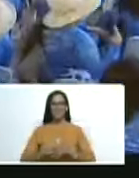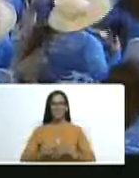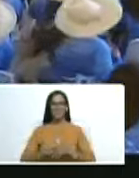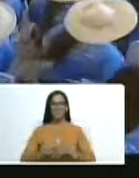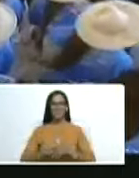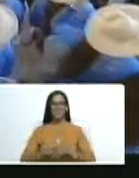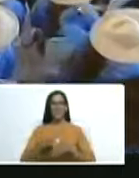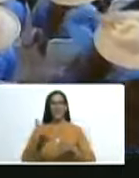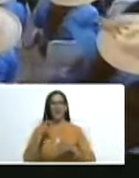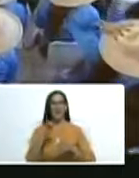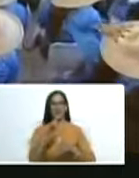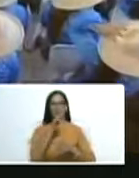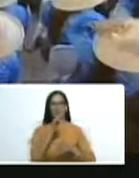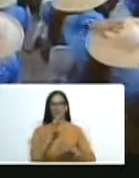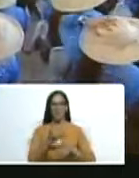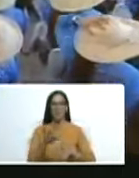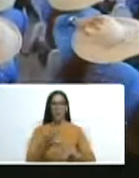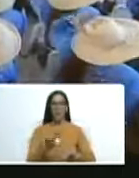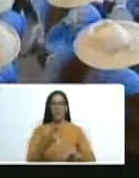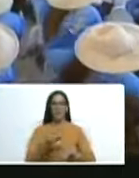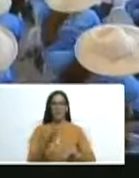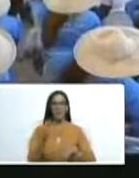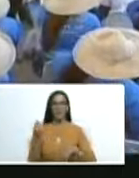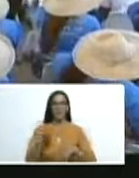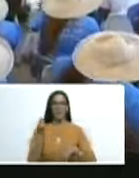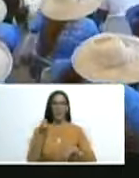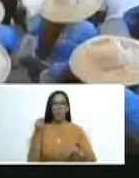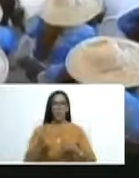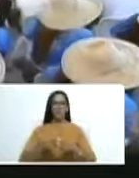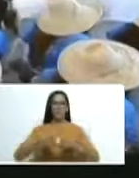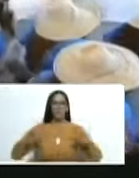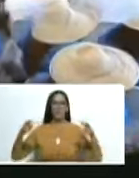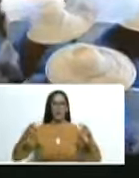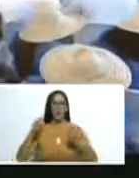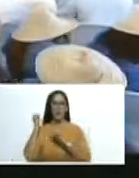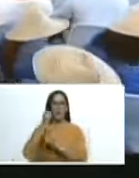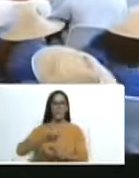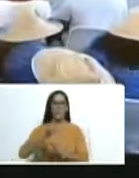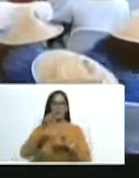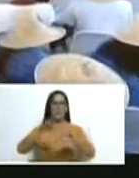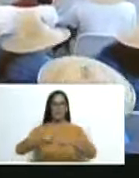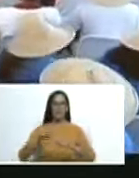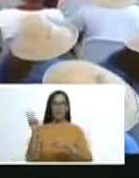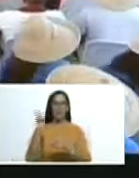Hay datos importantísimos de cómo se ha incrementado la pesca, la captura en Venezuela.